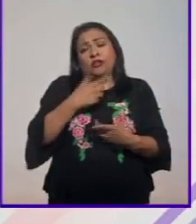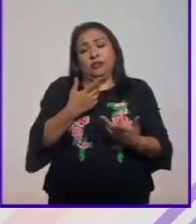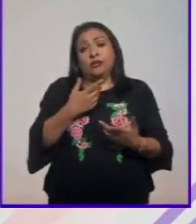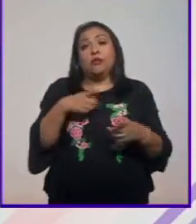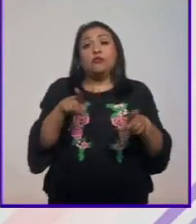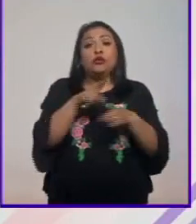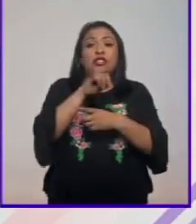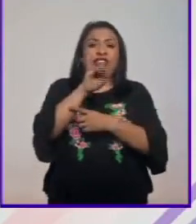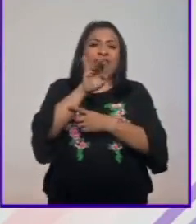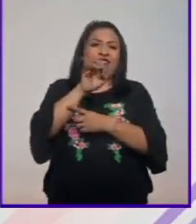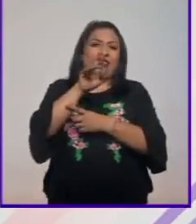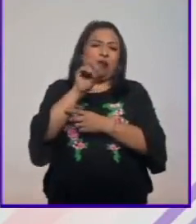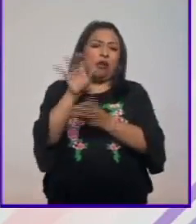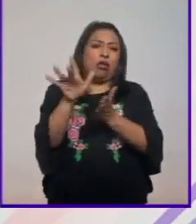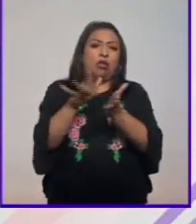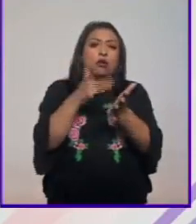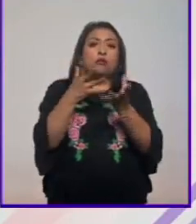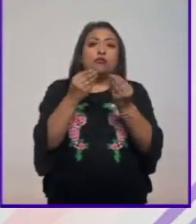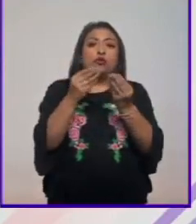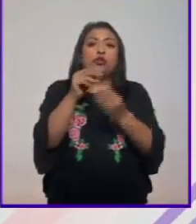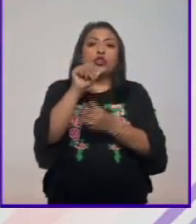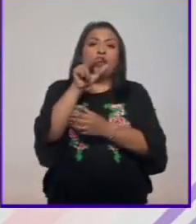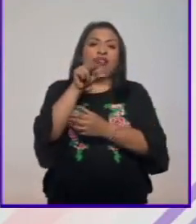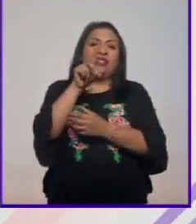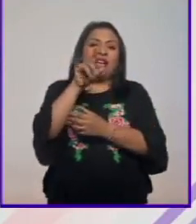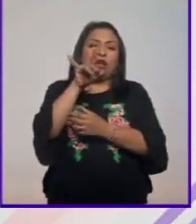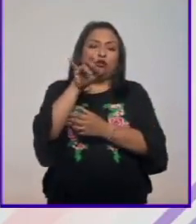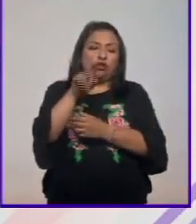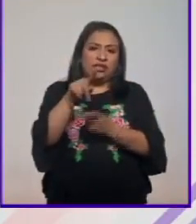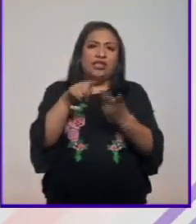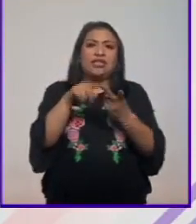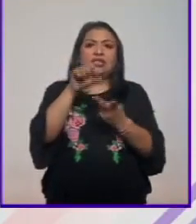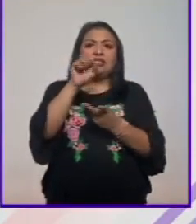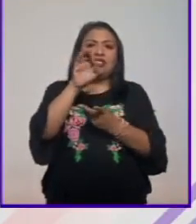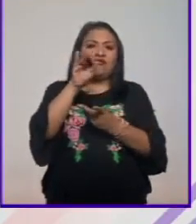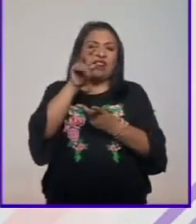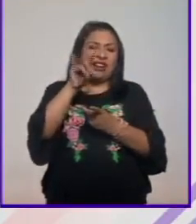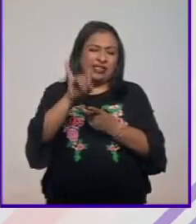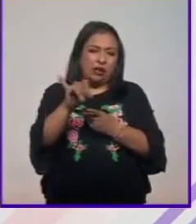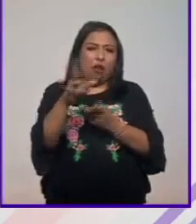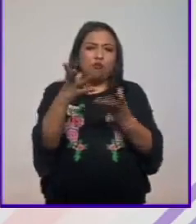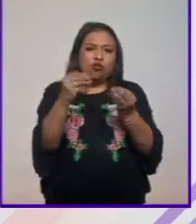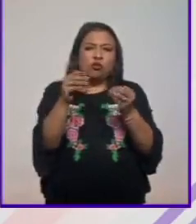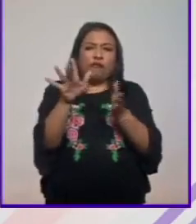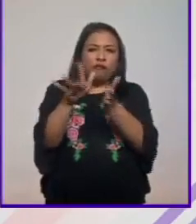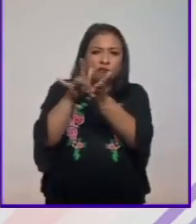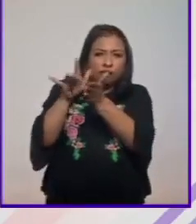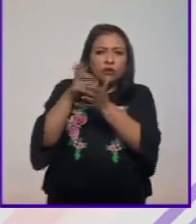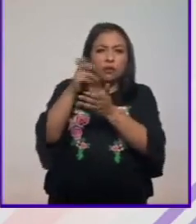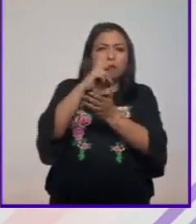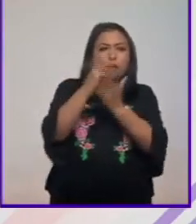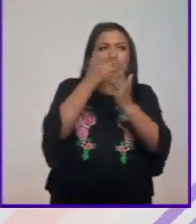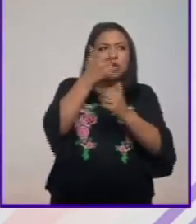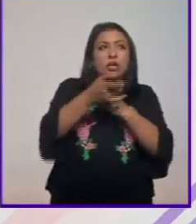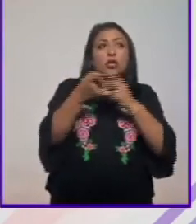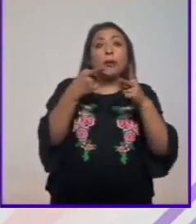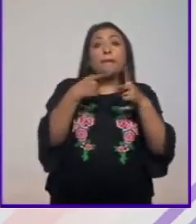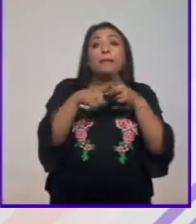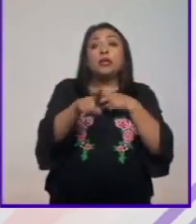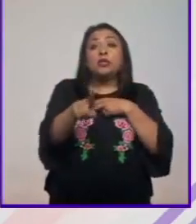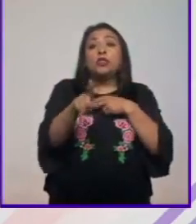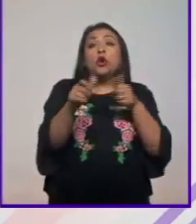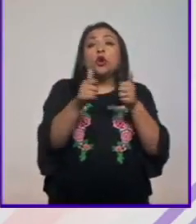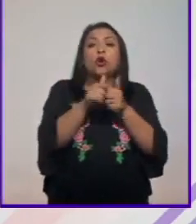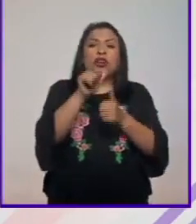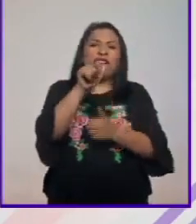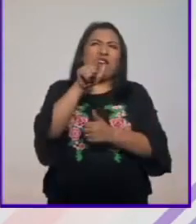que nuestra música, la música ibérica tiene mucha influencia de lo andalusí y de lo sefardí. Entonces, esto es un proyecto que empezó con